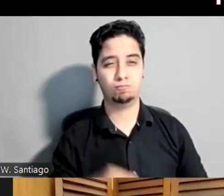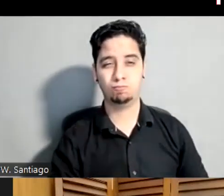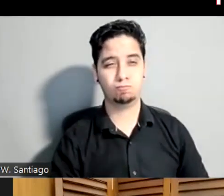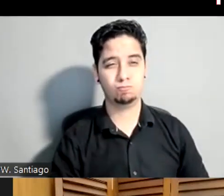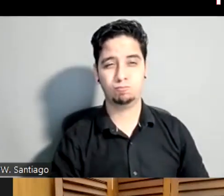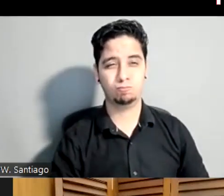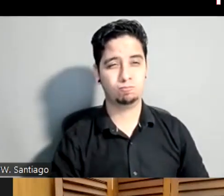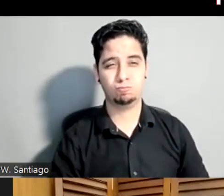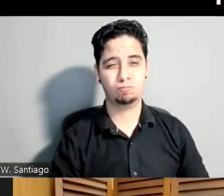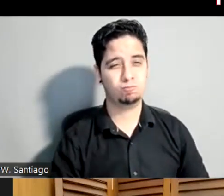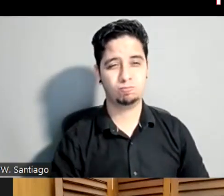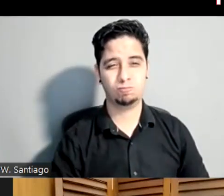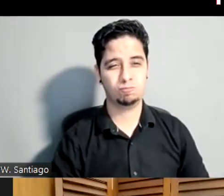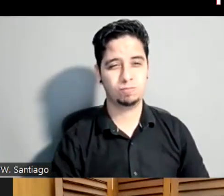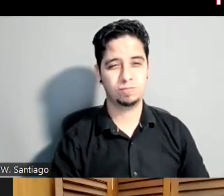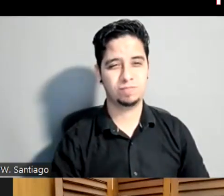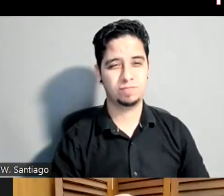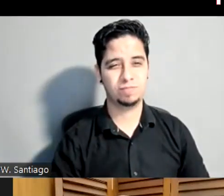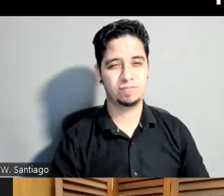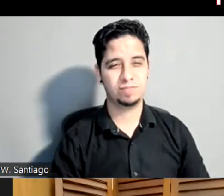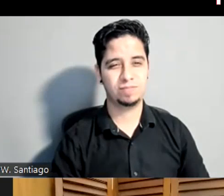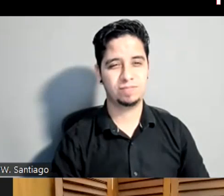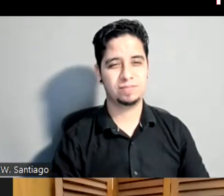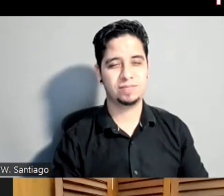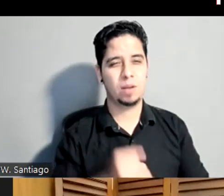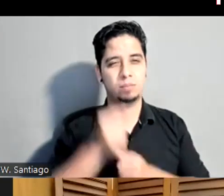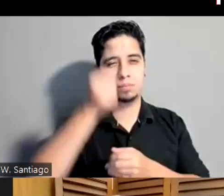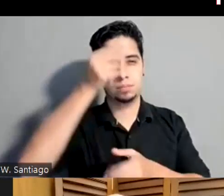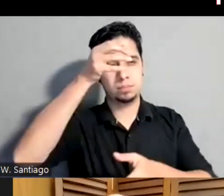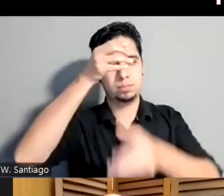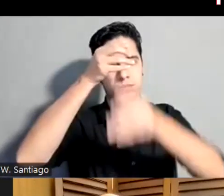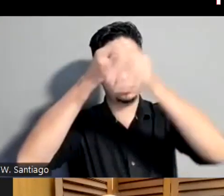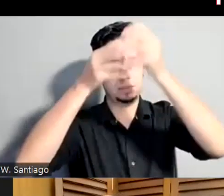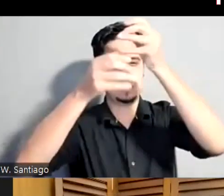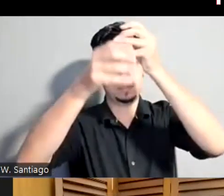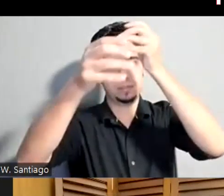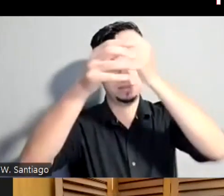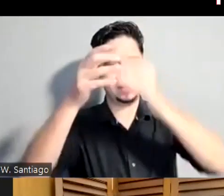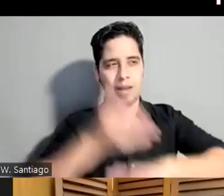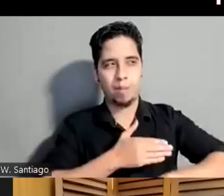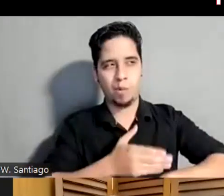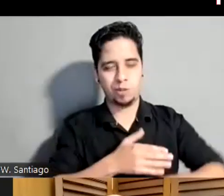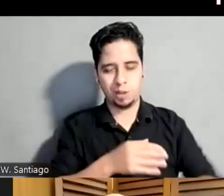Mira, Javier, ¿cómo te dice? Con mi amplio conocimiento sopranil.